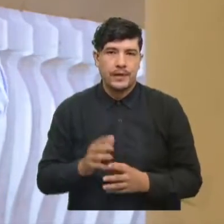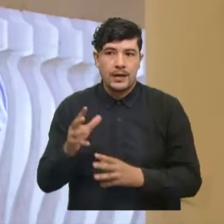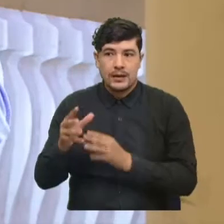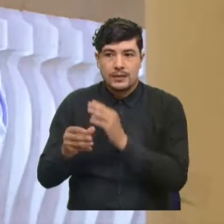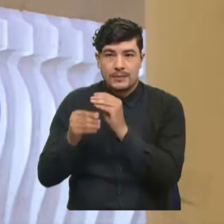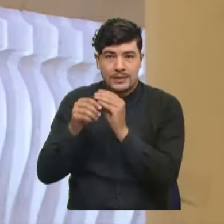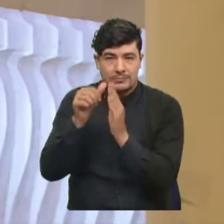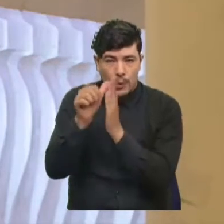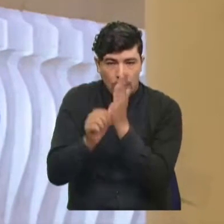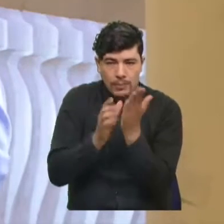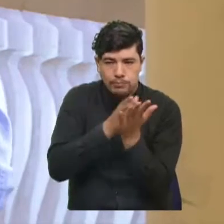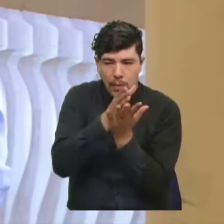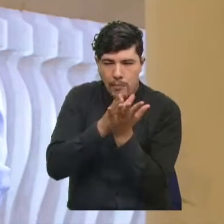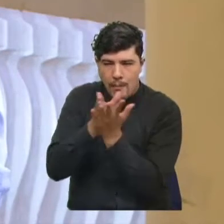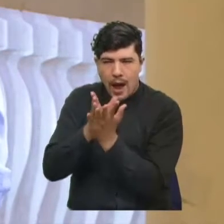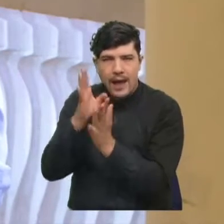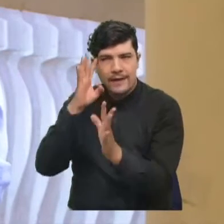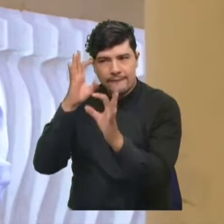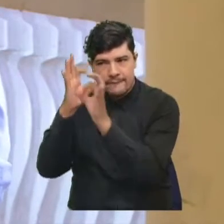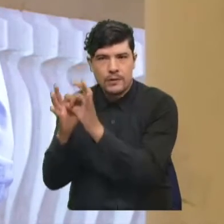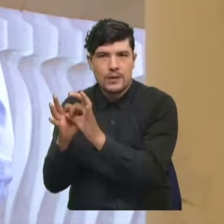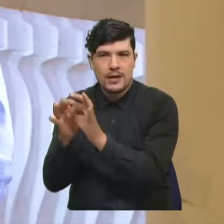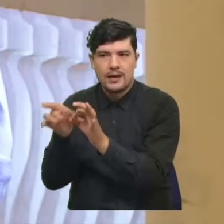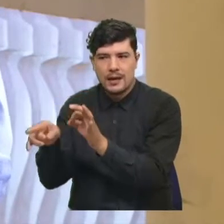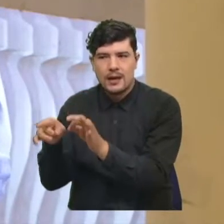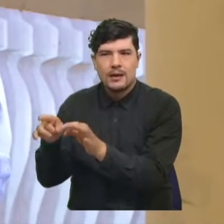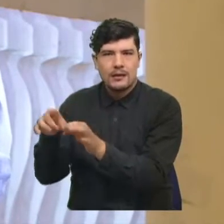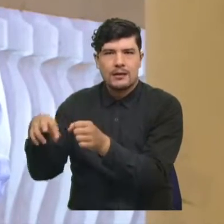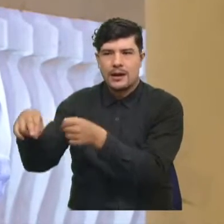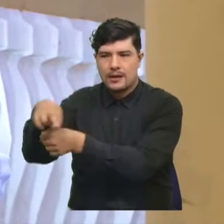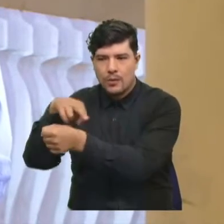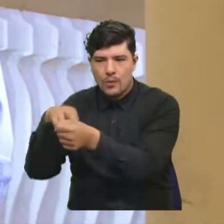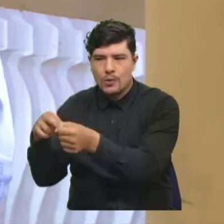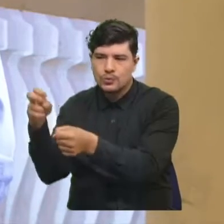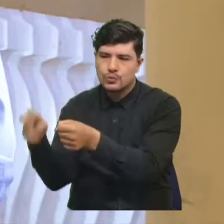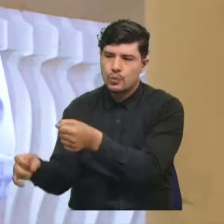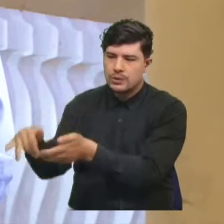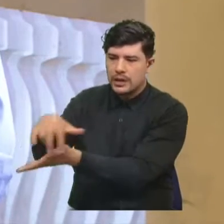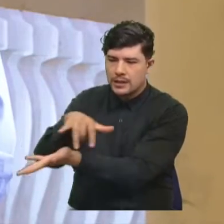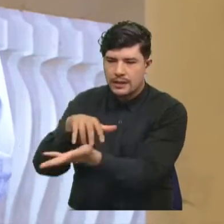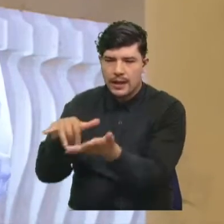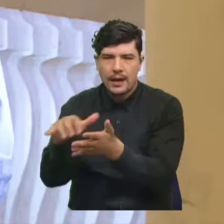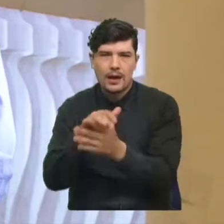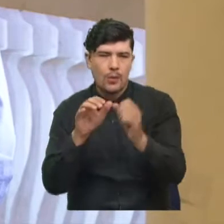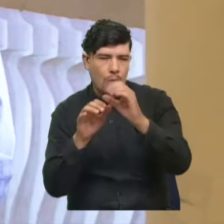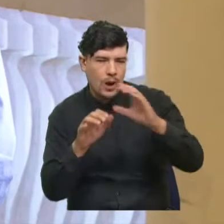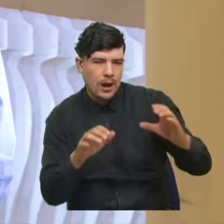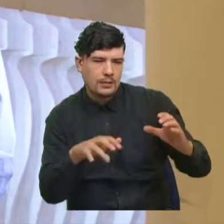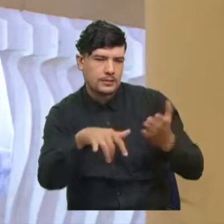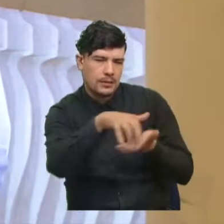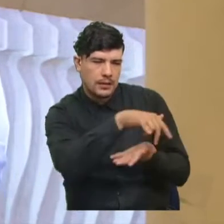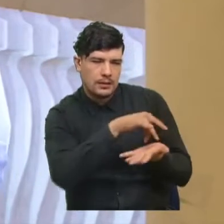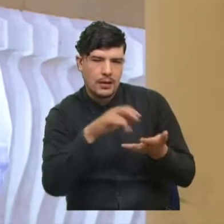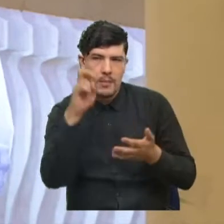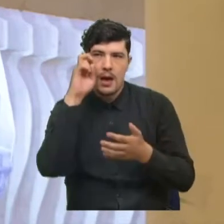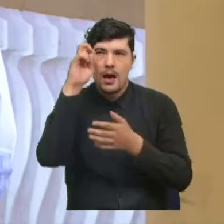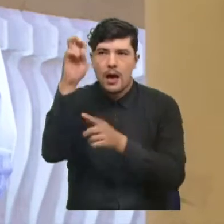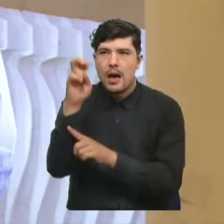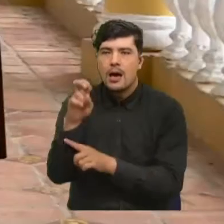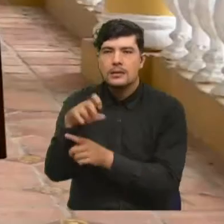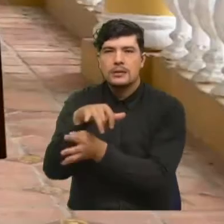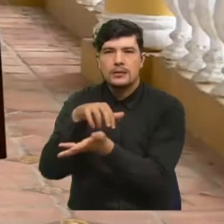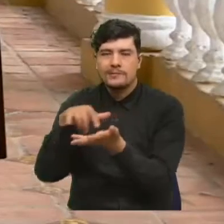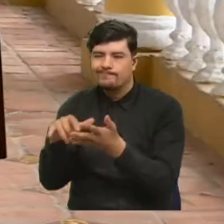a la realidad que vive cada cada región para que nuestros jóvenes tengan no solo acceso gratuidad matrícula cero sino